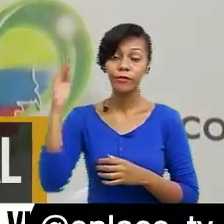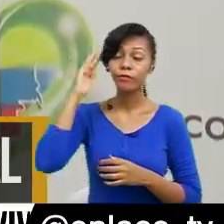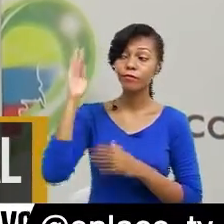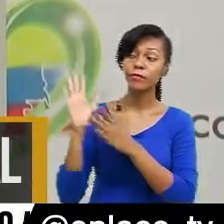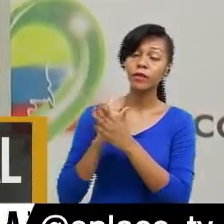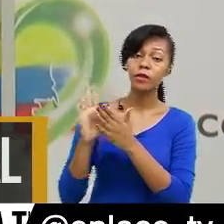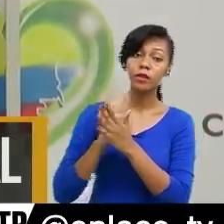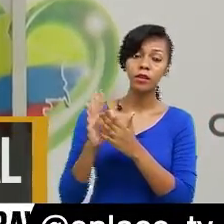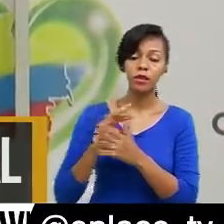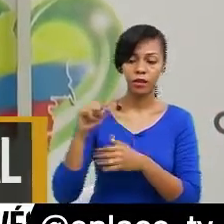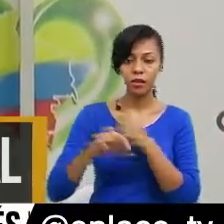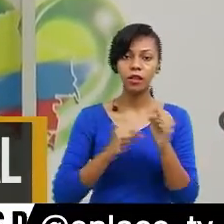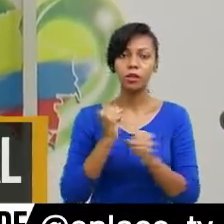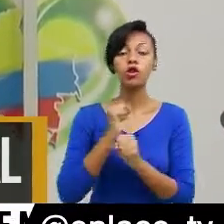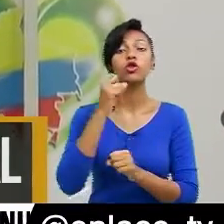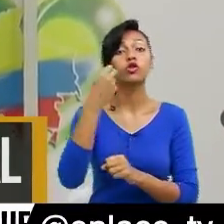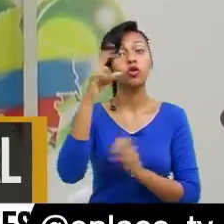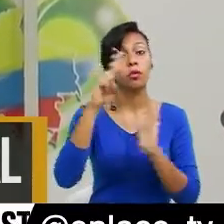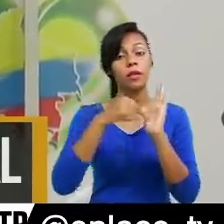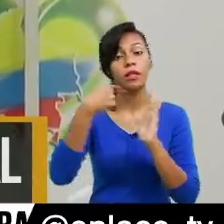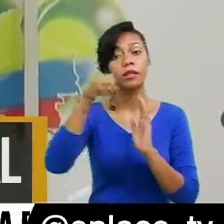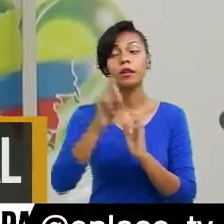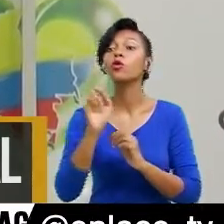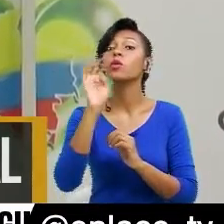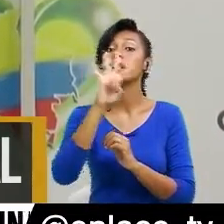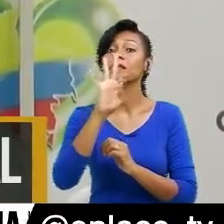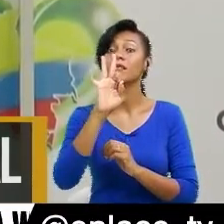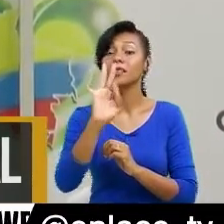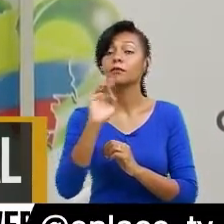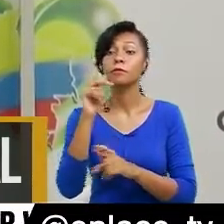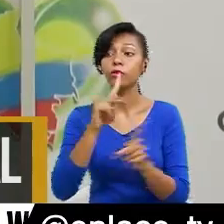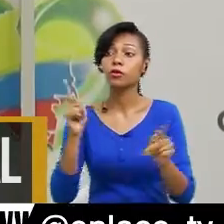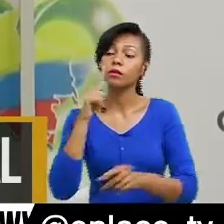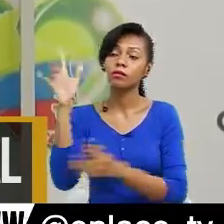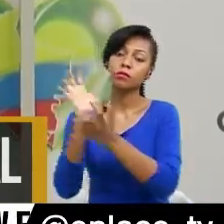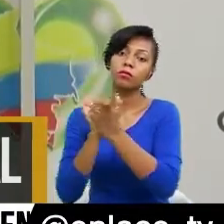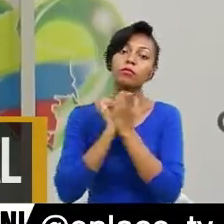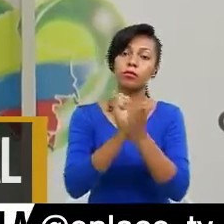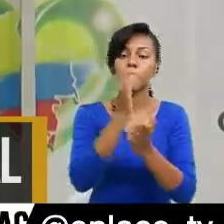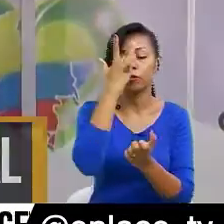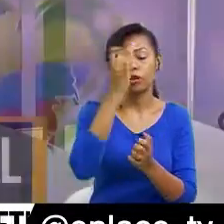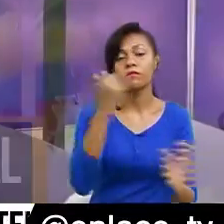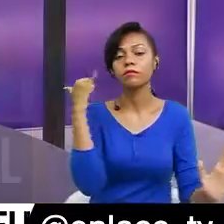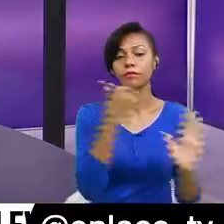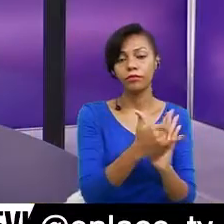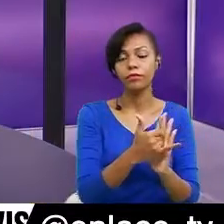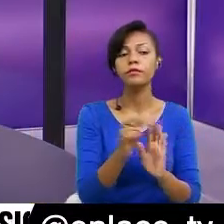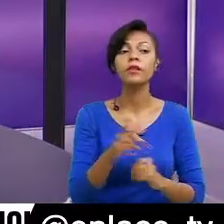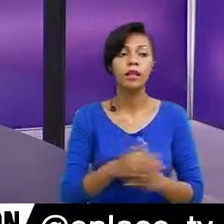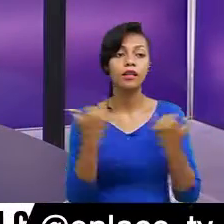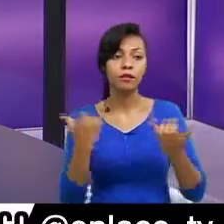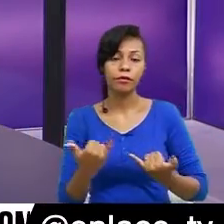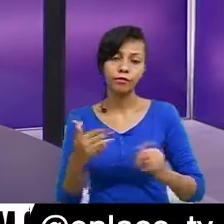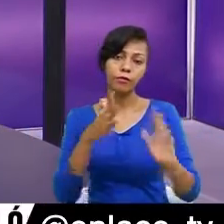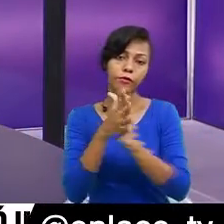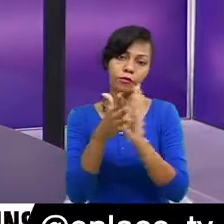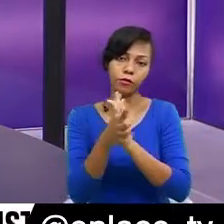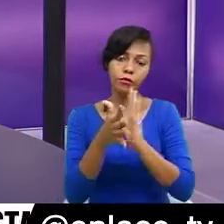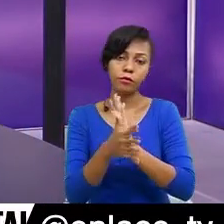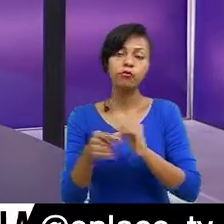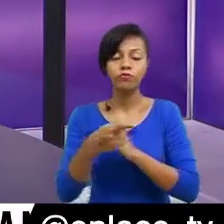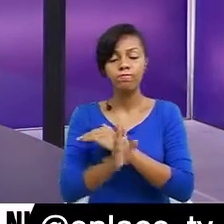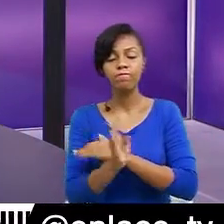ocurrido el 2016, 46 personas han sido capturadas por cometer delitos de abuso sexual. Es la información por el momento. Continúen ustedes